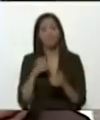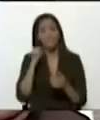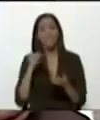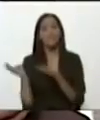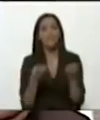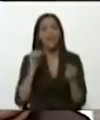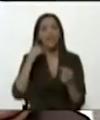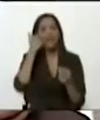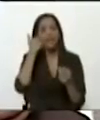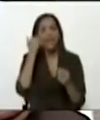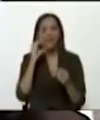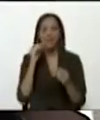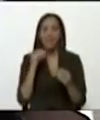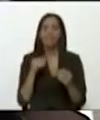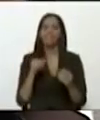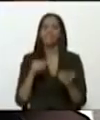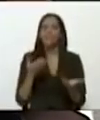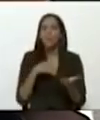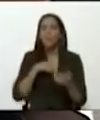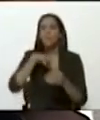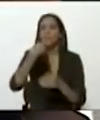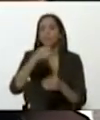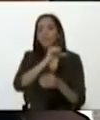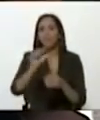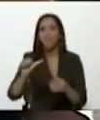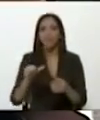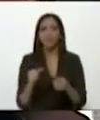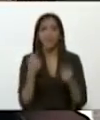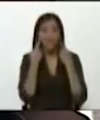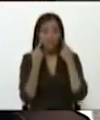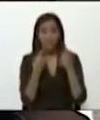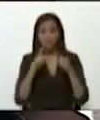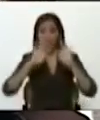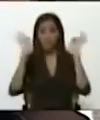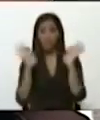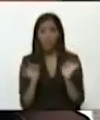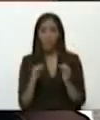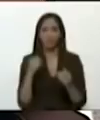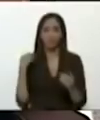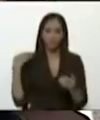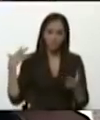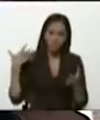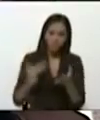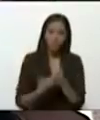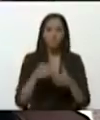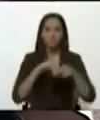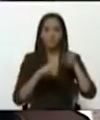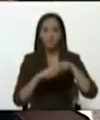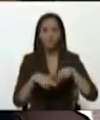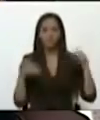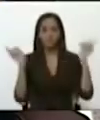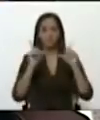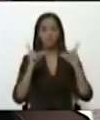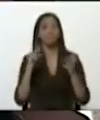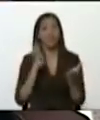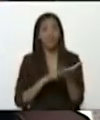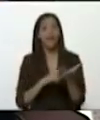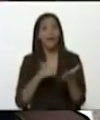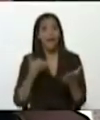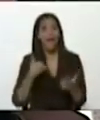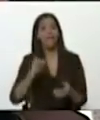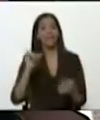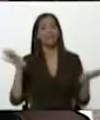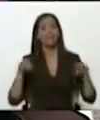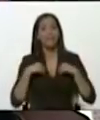semana. Mire, porque ahí vi muchos formatos, cómo se vino construyendo la estrategia mediática, y es verdad, hay que reconocer a